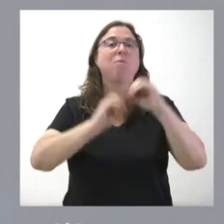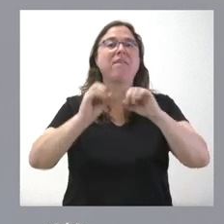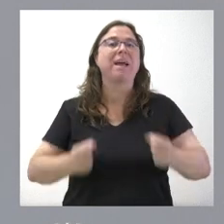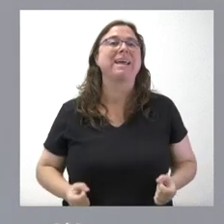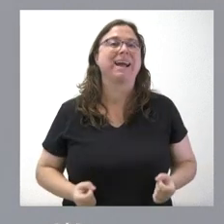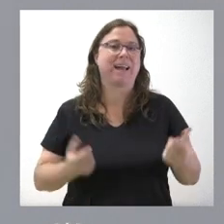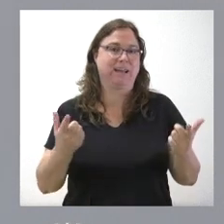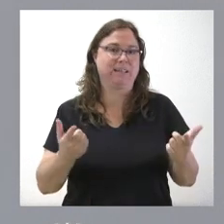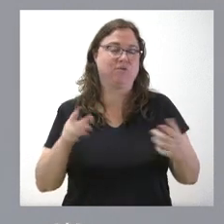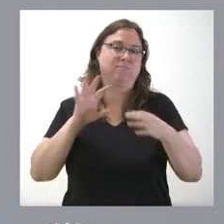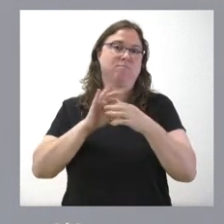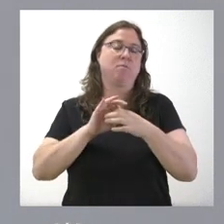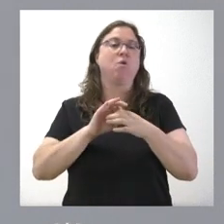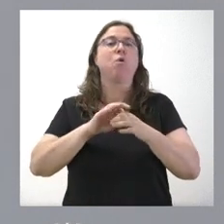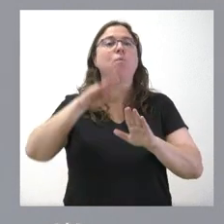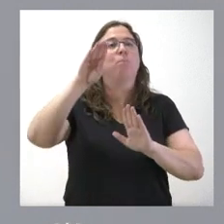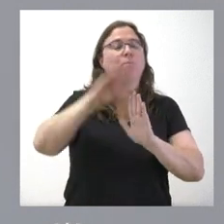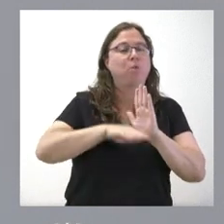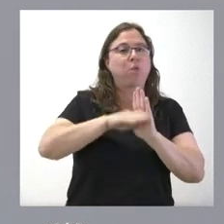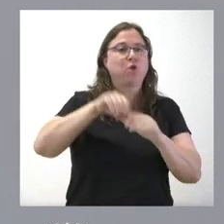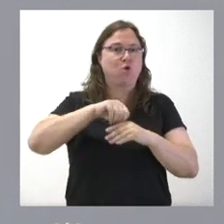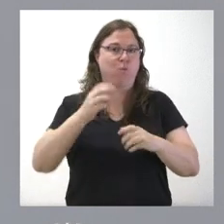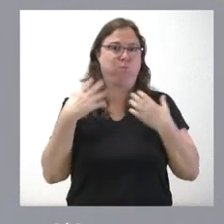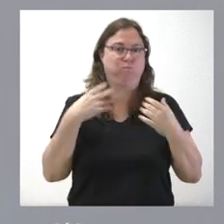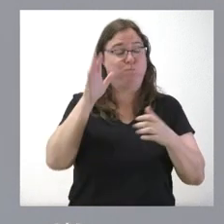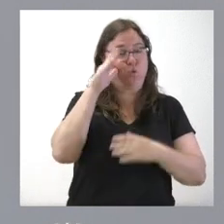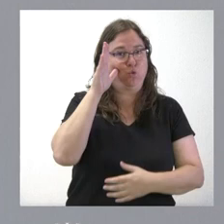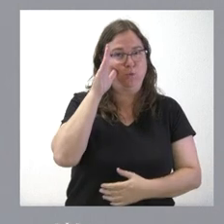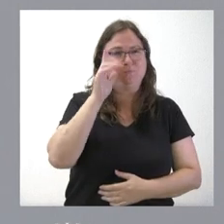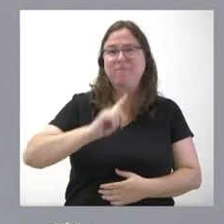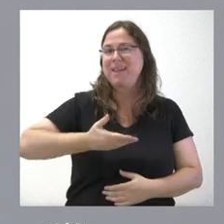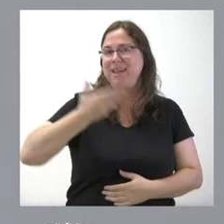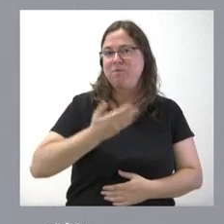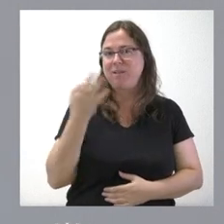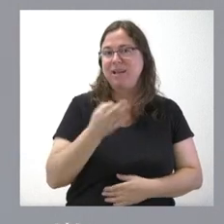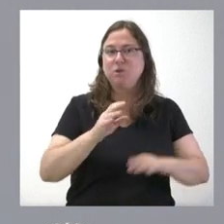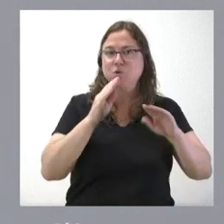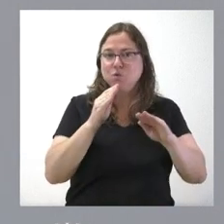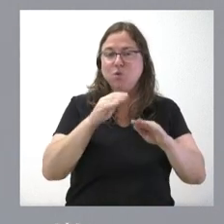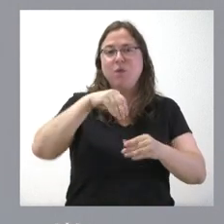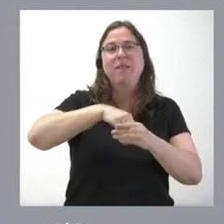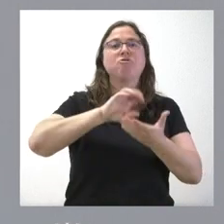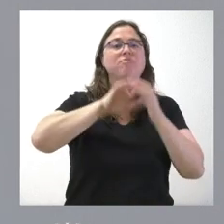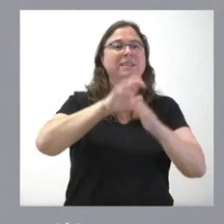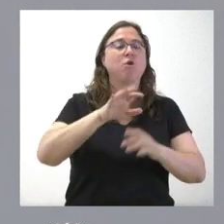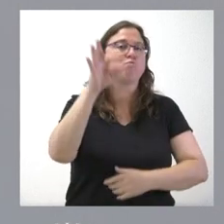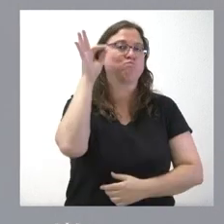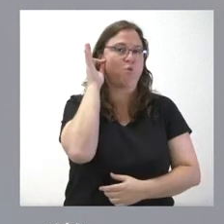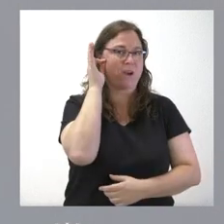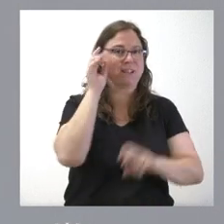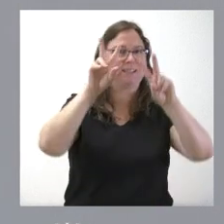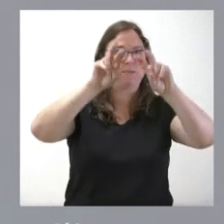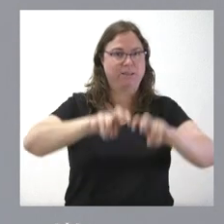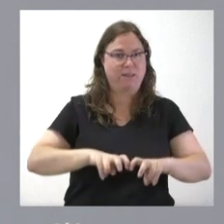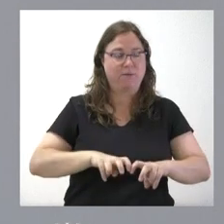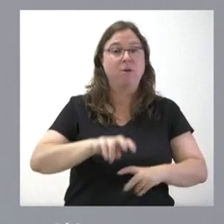respecto del producto interior bruto Es especialmente relevante el peso que tienen Castilla León las mujeres investigadoras